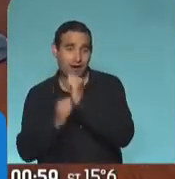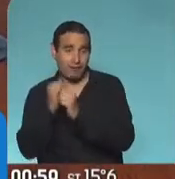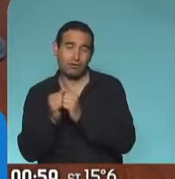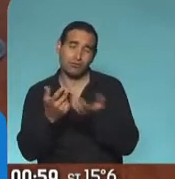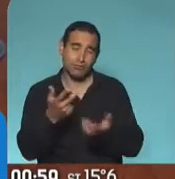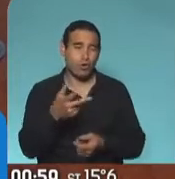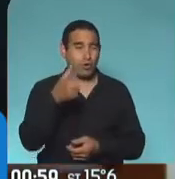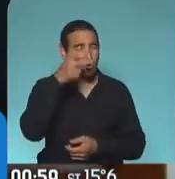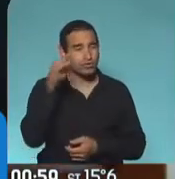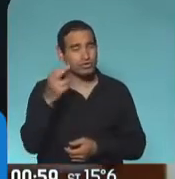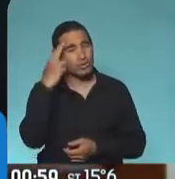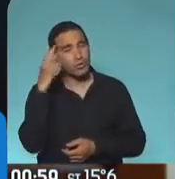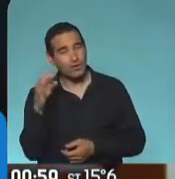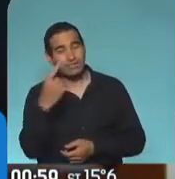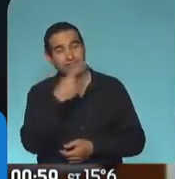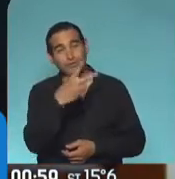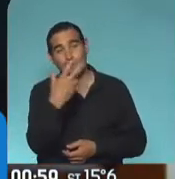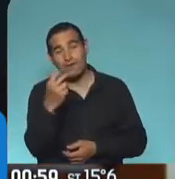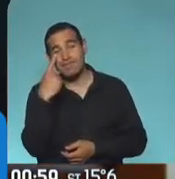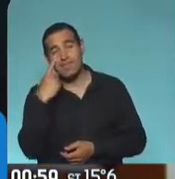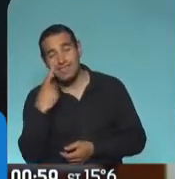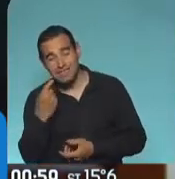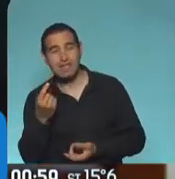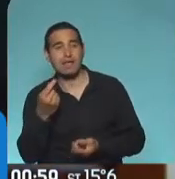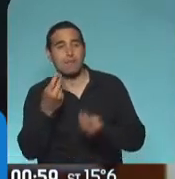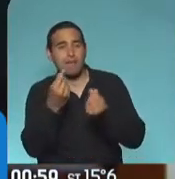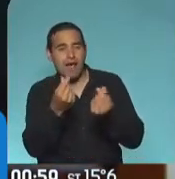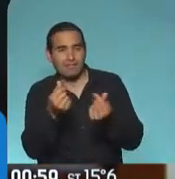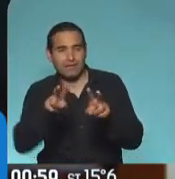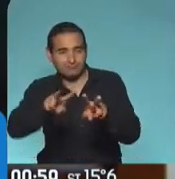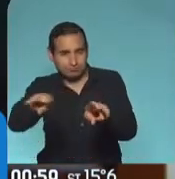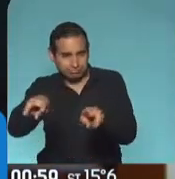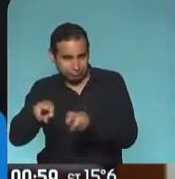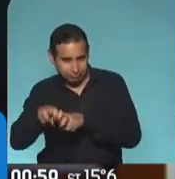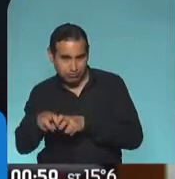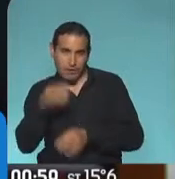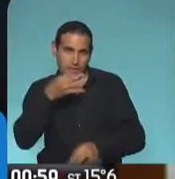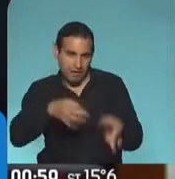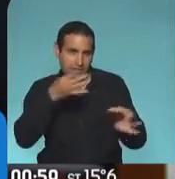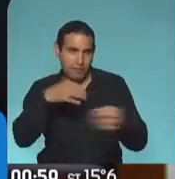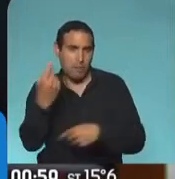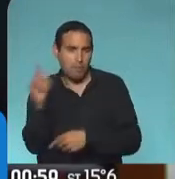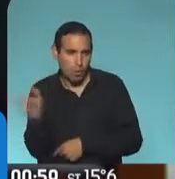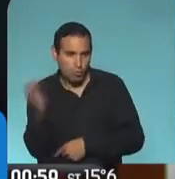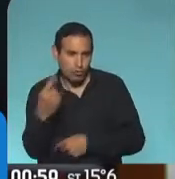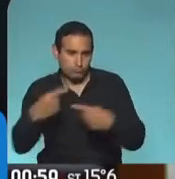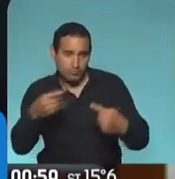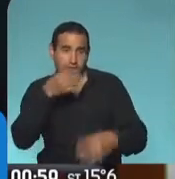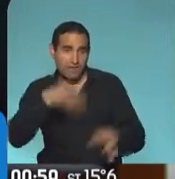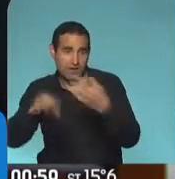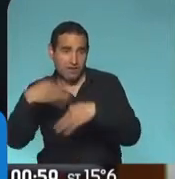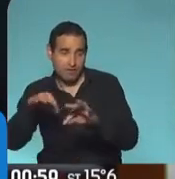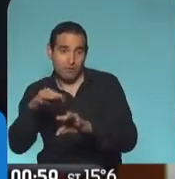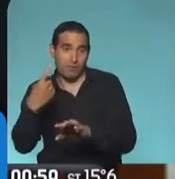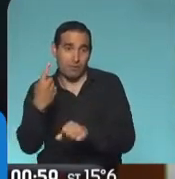80 a 90 120 días en hacerse del dinero no a partir de la venta de lo que ha producido y eso hay que financiarlos